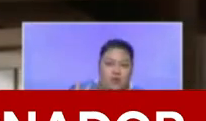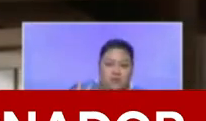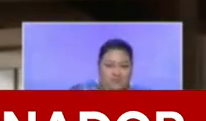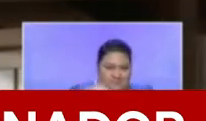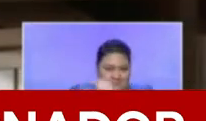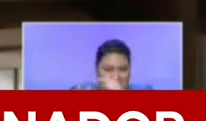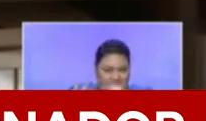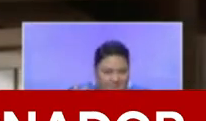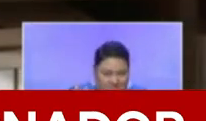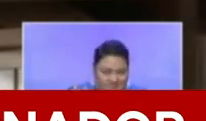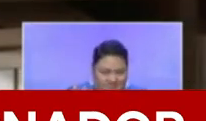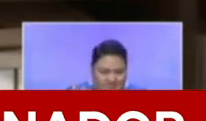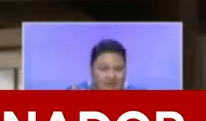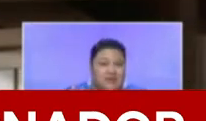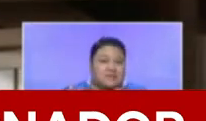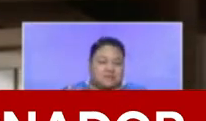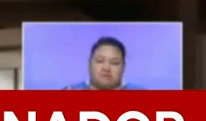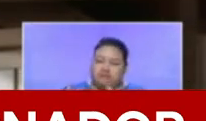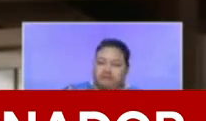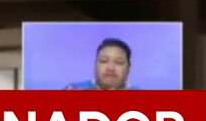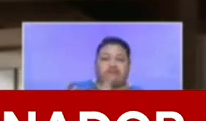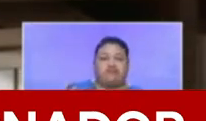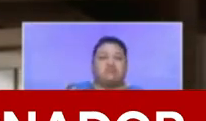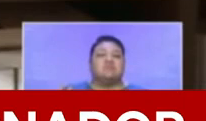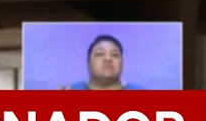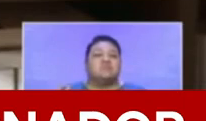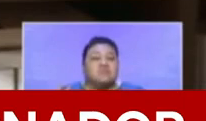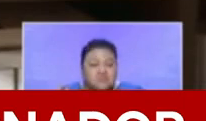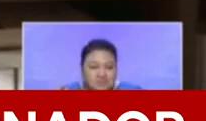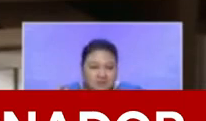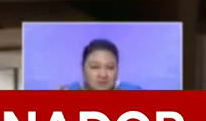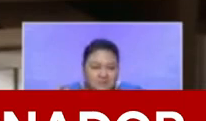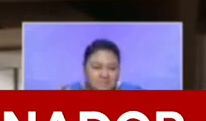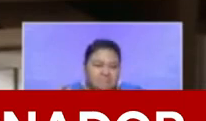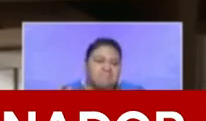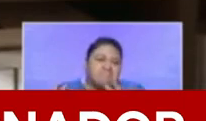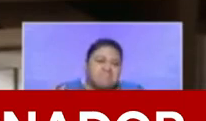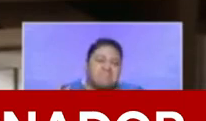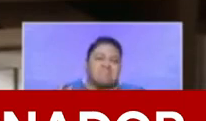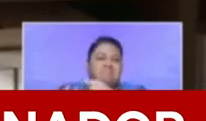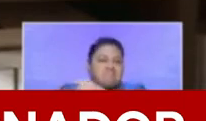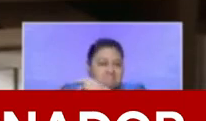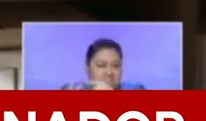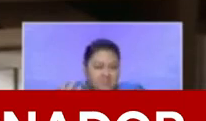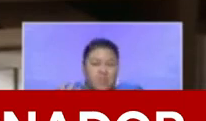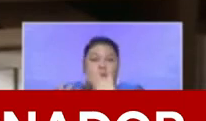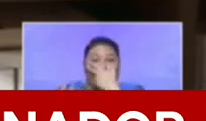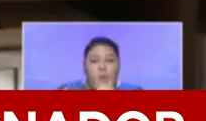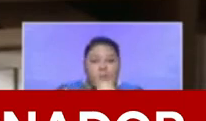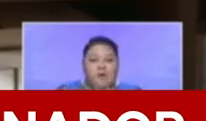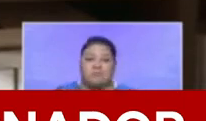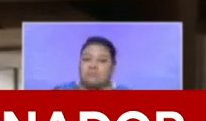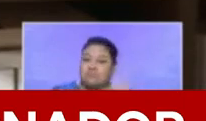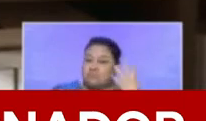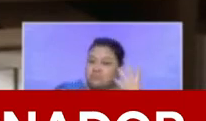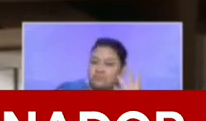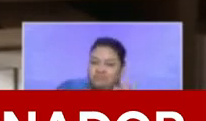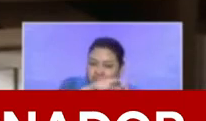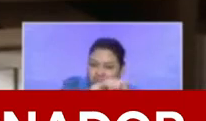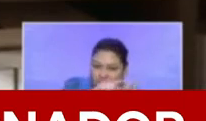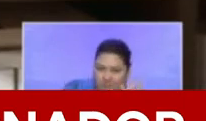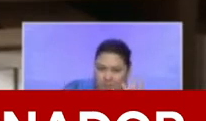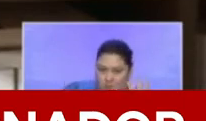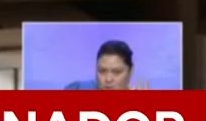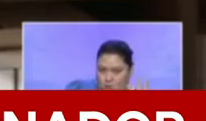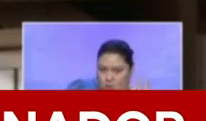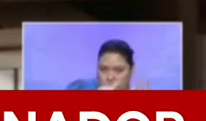el presente día, está el nombramiento y la moneda, insisto, sigue en el aire. Vamos a ver qué ocurre en la próxima semana. Es por lo pronto lo que se